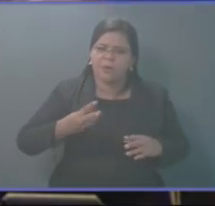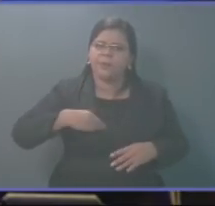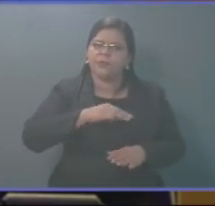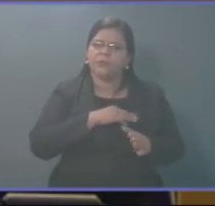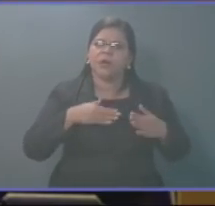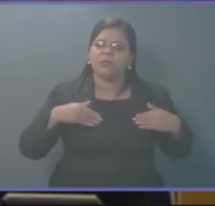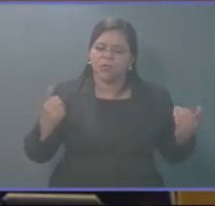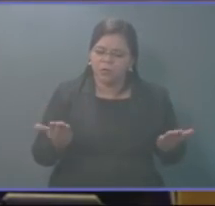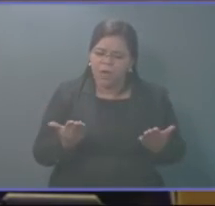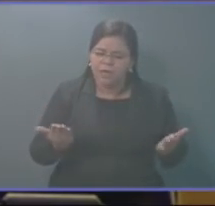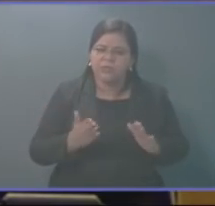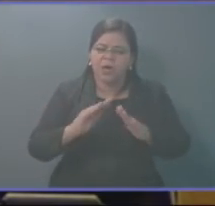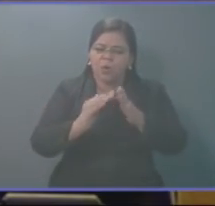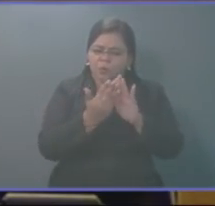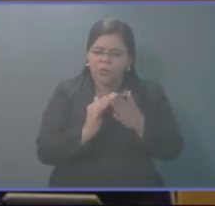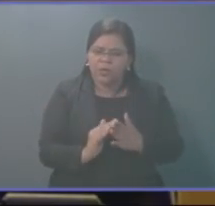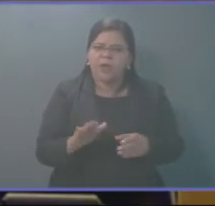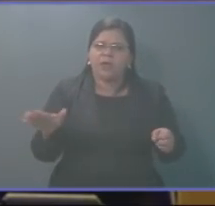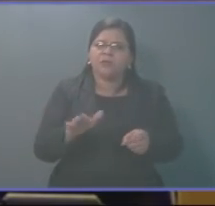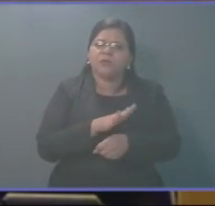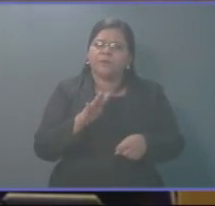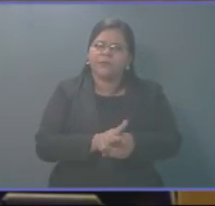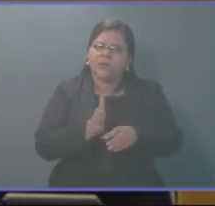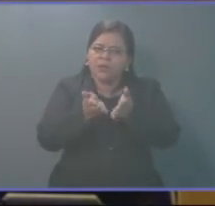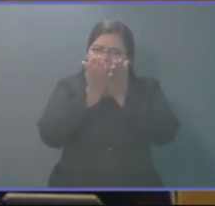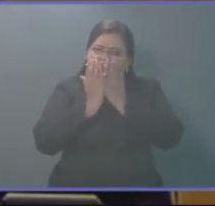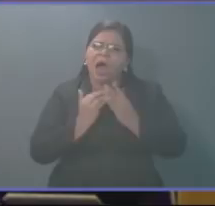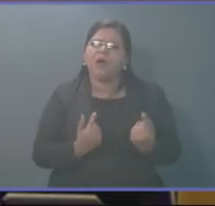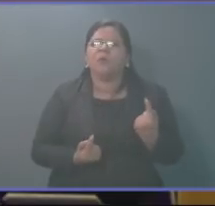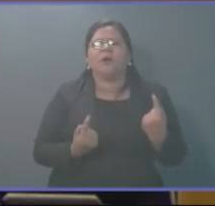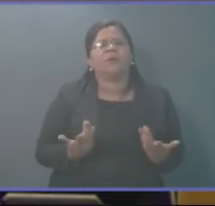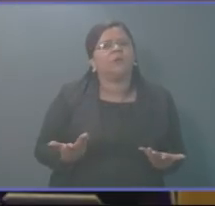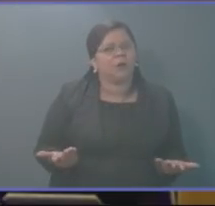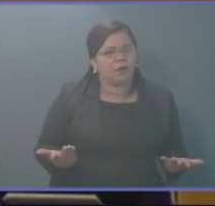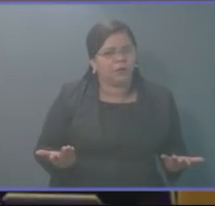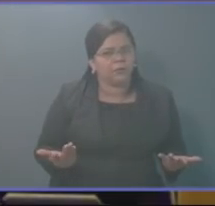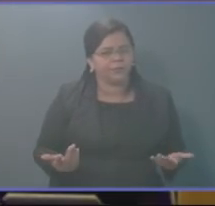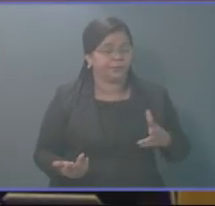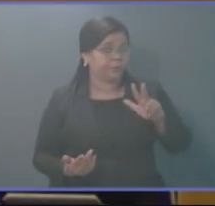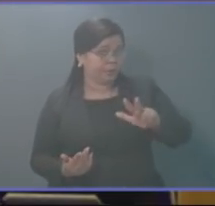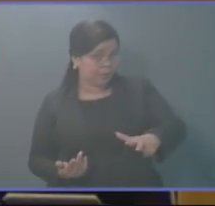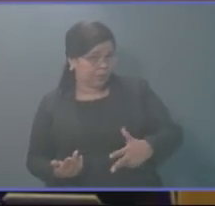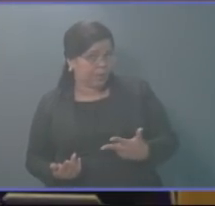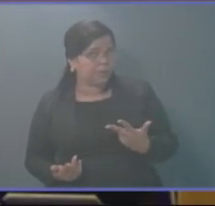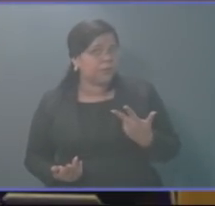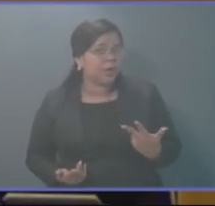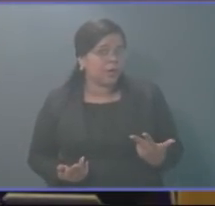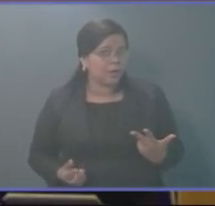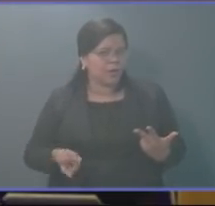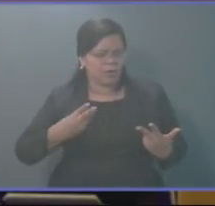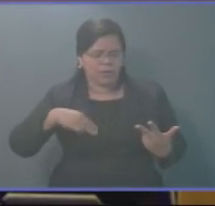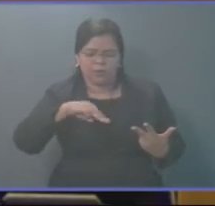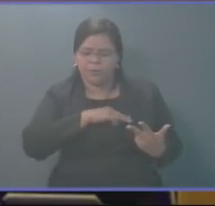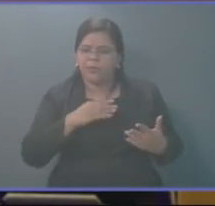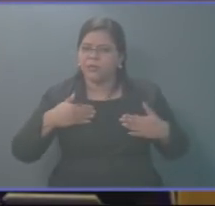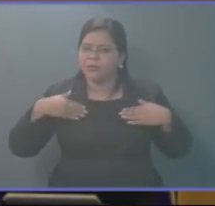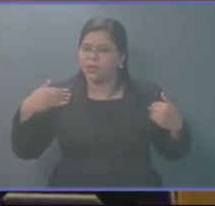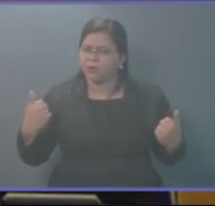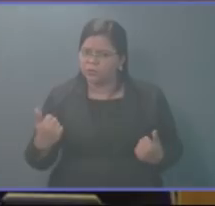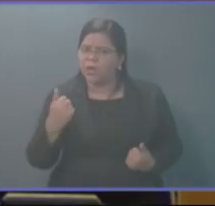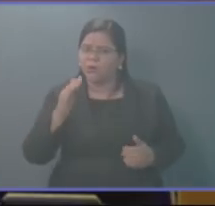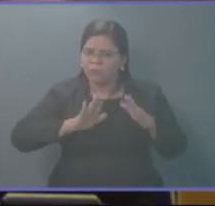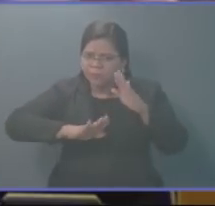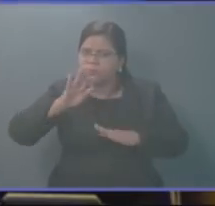que las comunidades tengan abastecimiento de agua potable? 3. ¿Participa el Ministerio de Salud